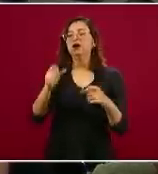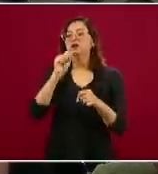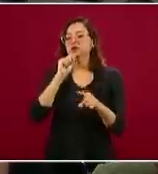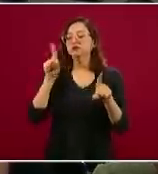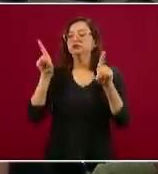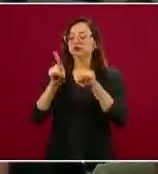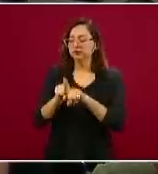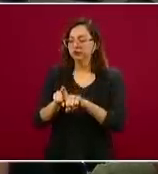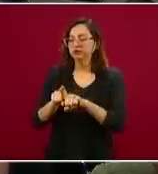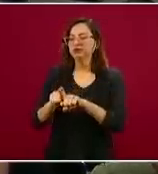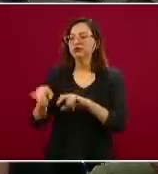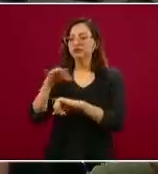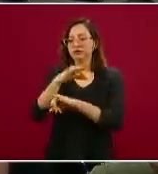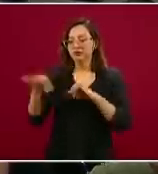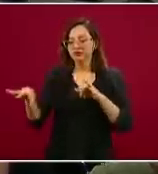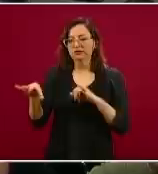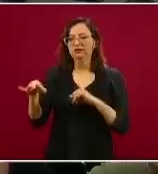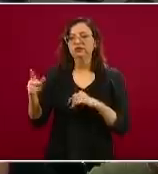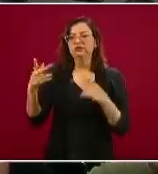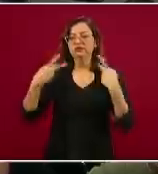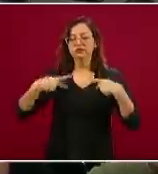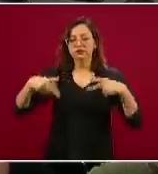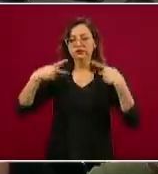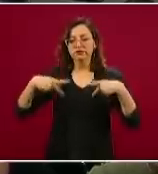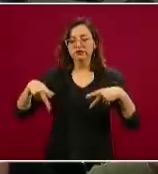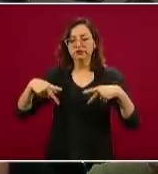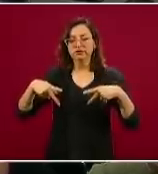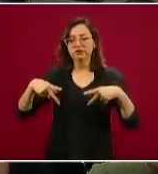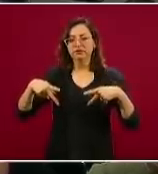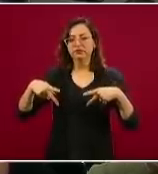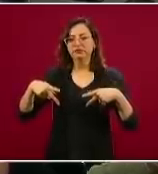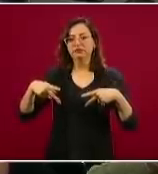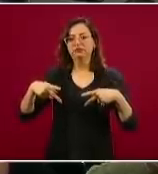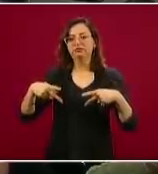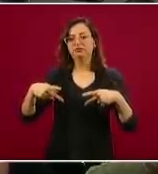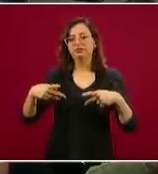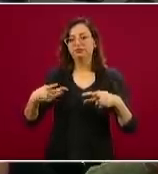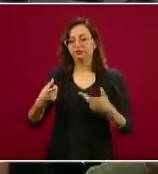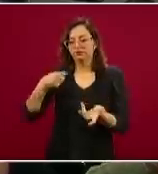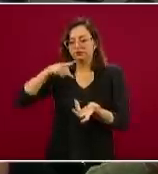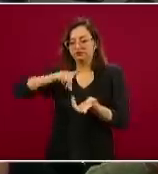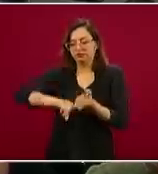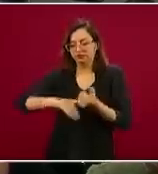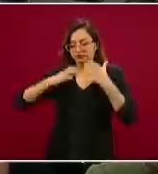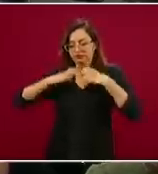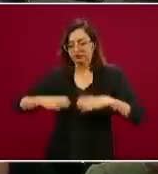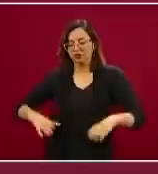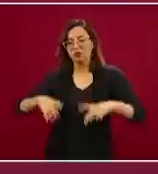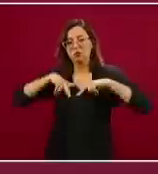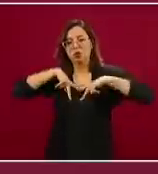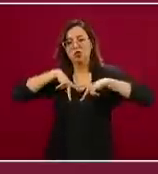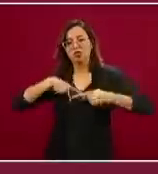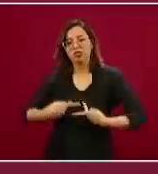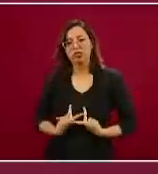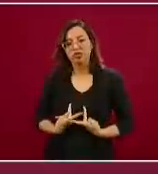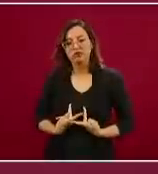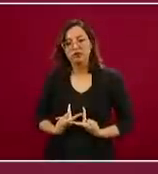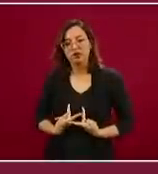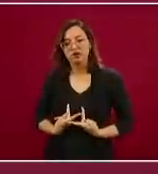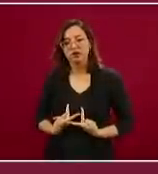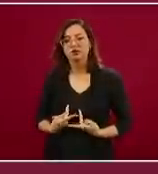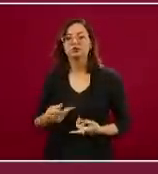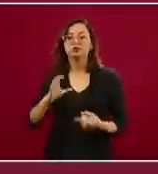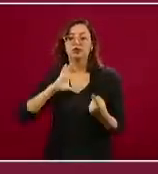pero no menos importante, las personas que tienen deprimido el sistema inmune, que no responde sus defensas, porque